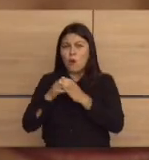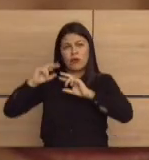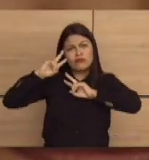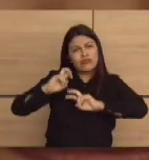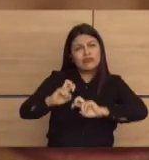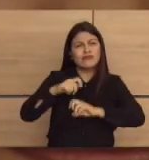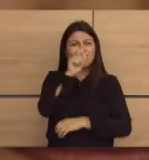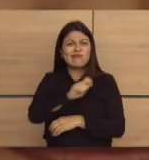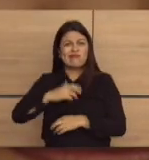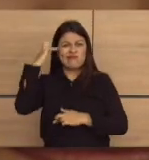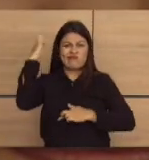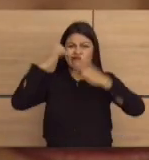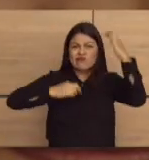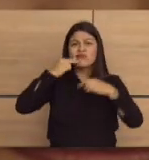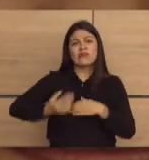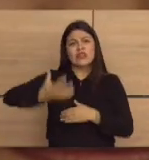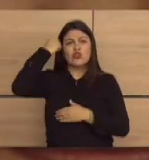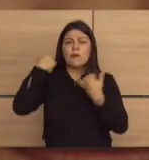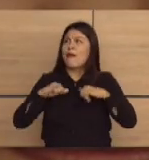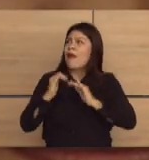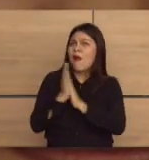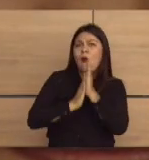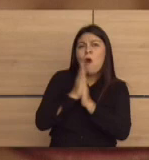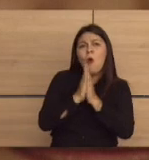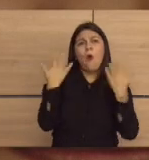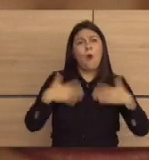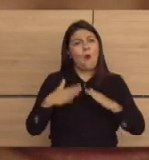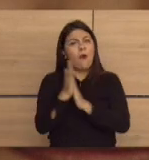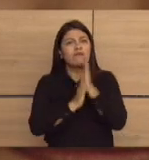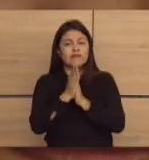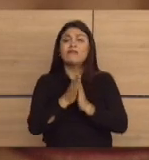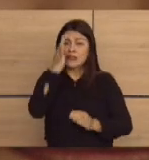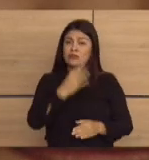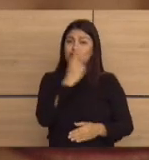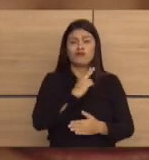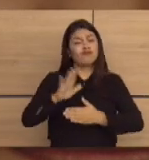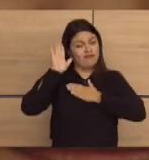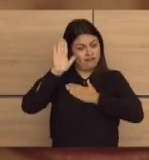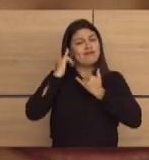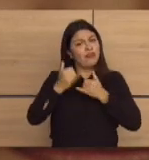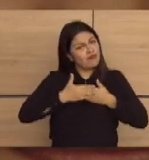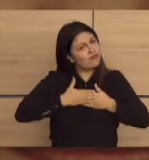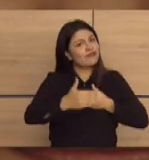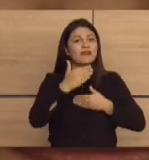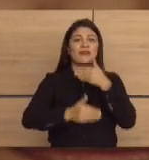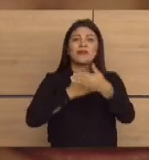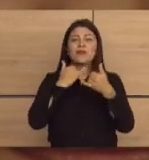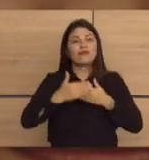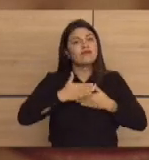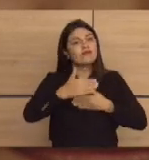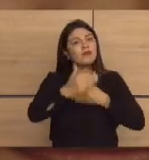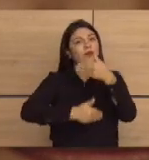país, muy entusiasmados y muy comprometidos con este proceso que está